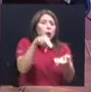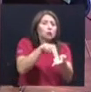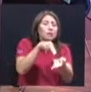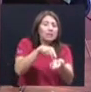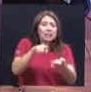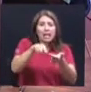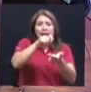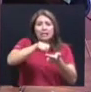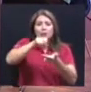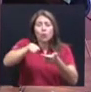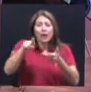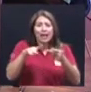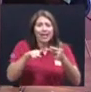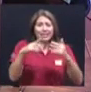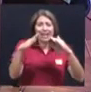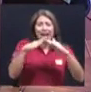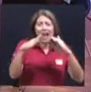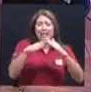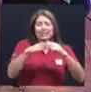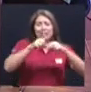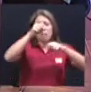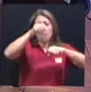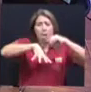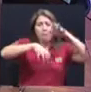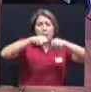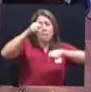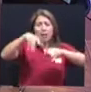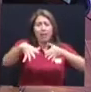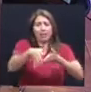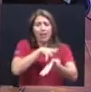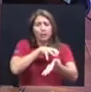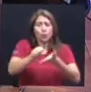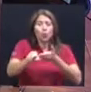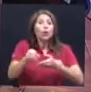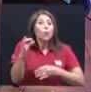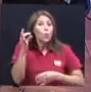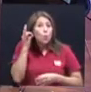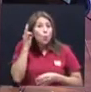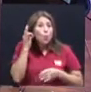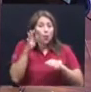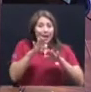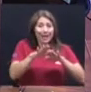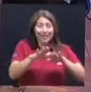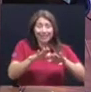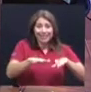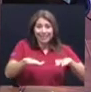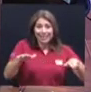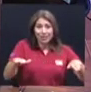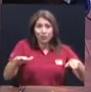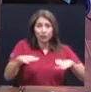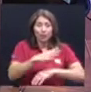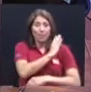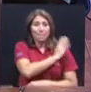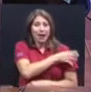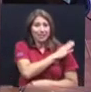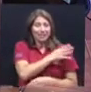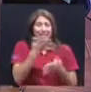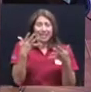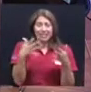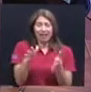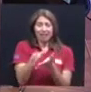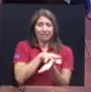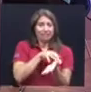cas se han destruido a las mujeres y a los niños de Palestina que pensar en